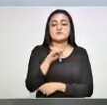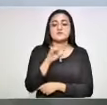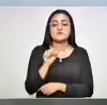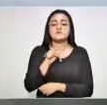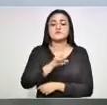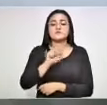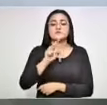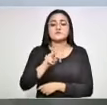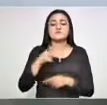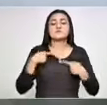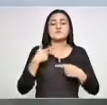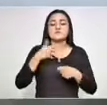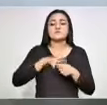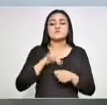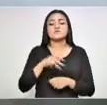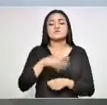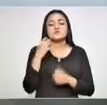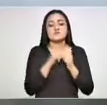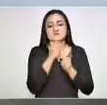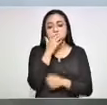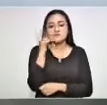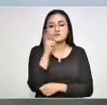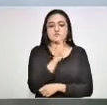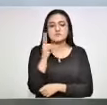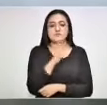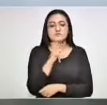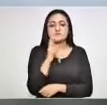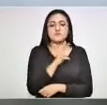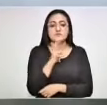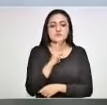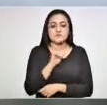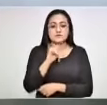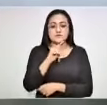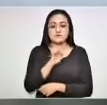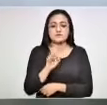IMSS 122 hospitalizados, 14 con ventilación asistida, ISSSTE 29.